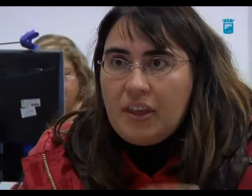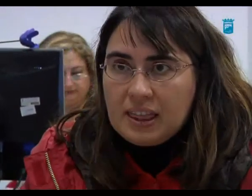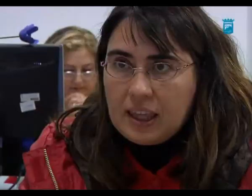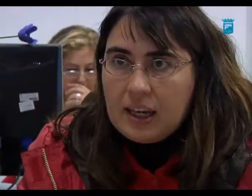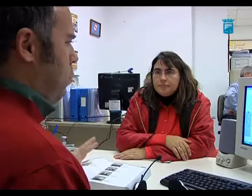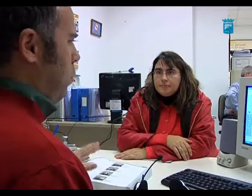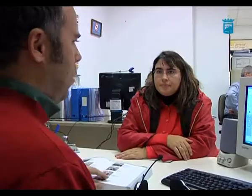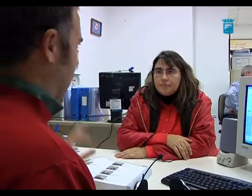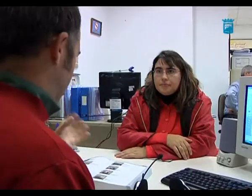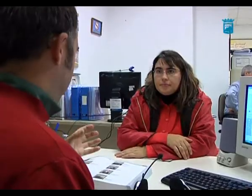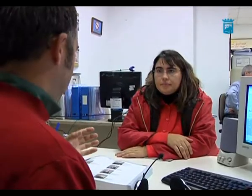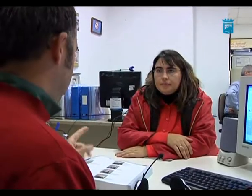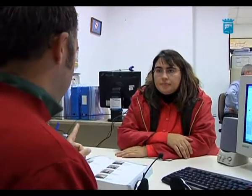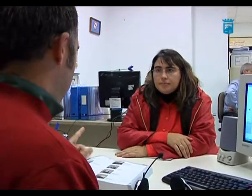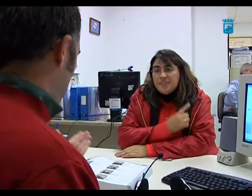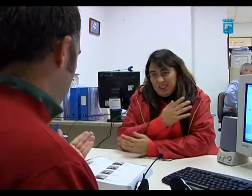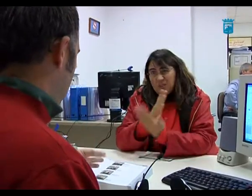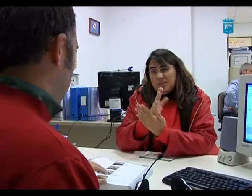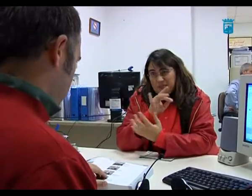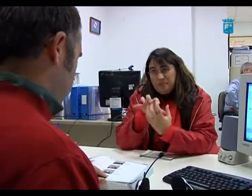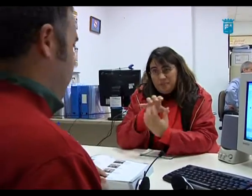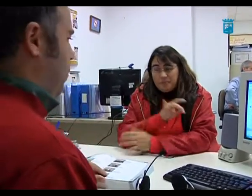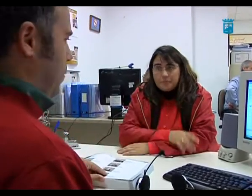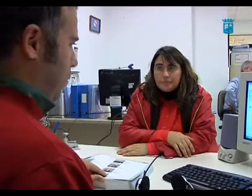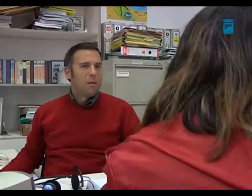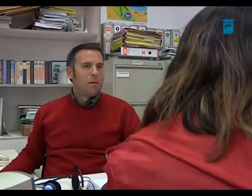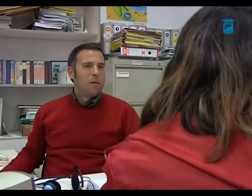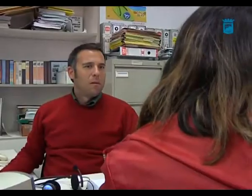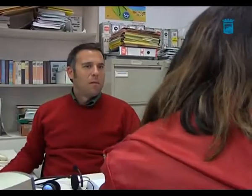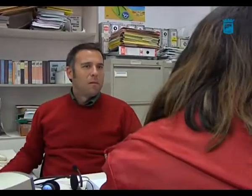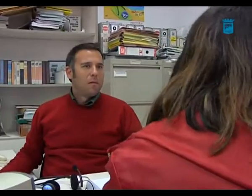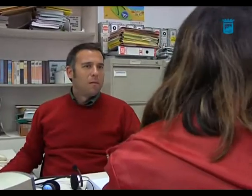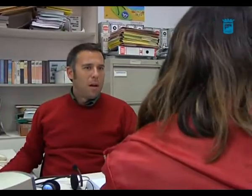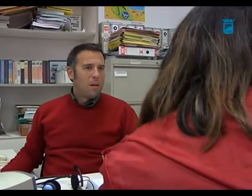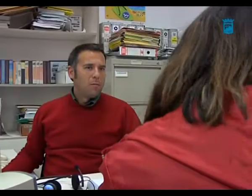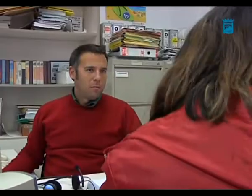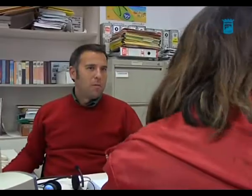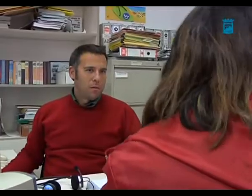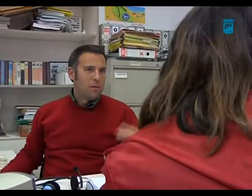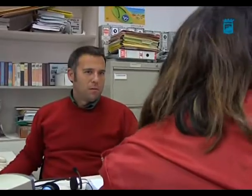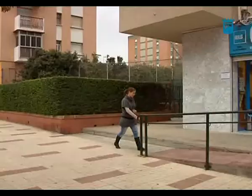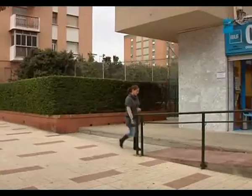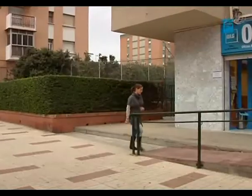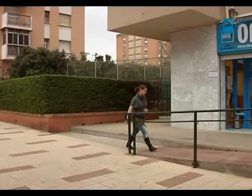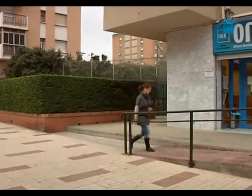a ninguna persona sorda la posibilidad de tener un intérprete de lengua de signos para gestiones y dependencias municipales.